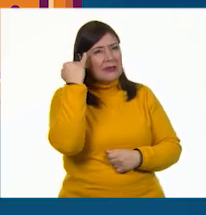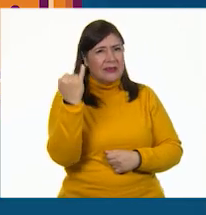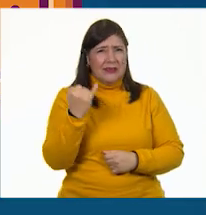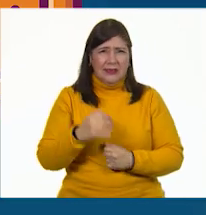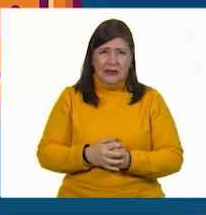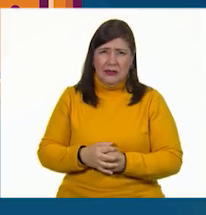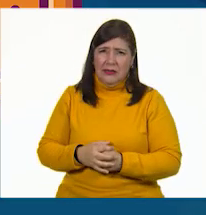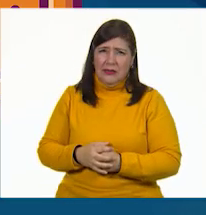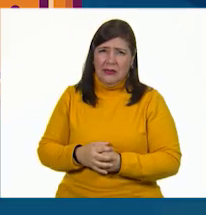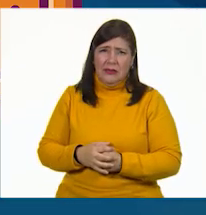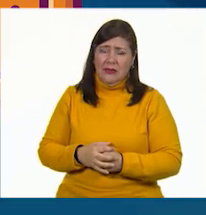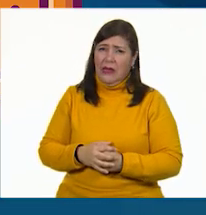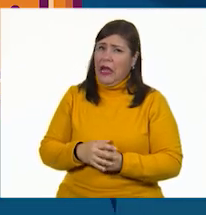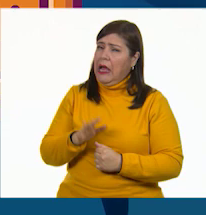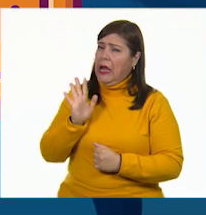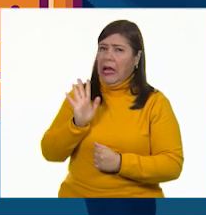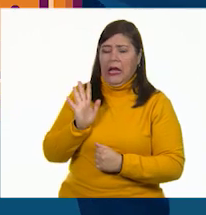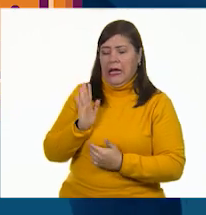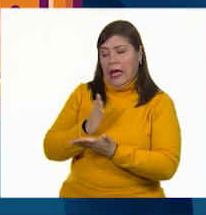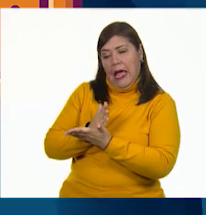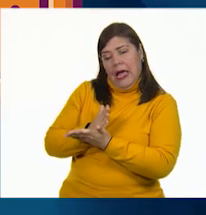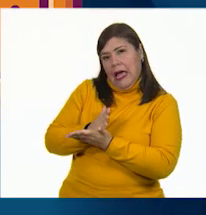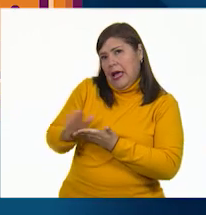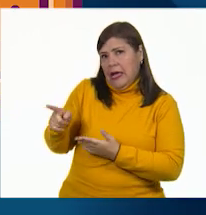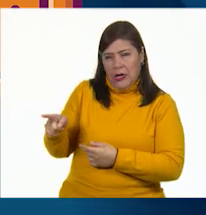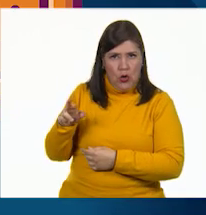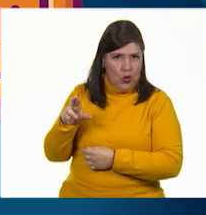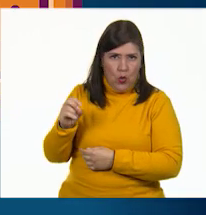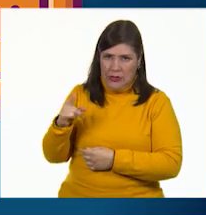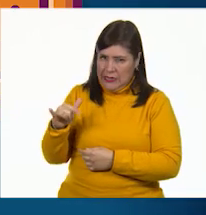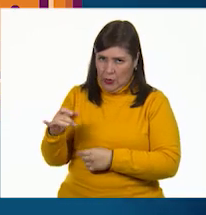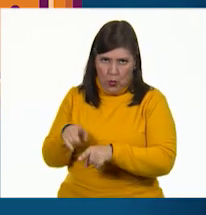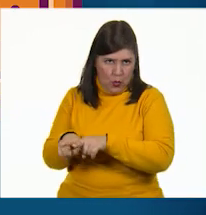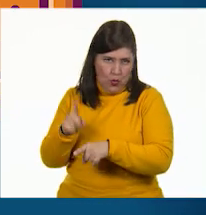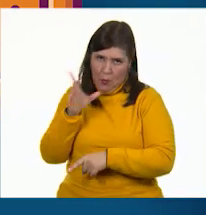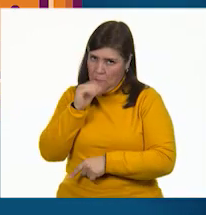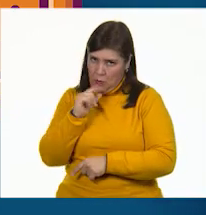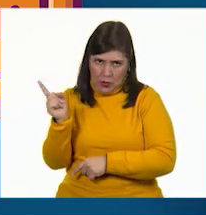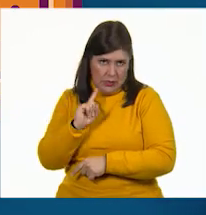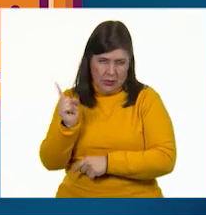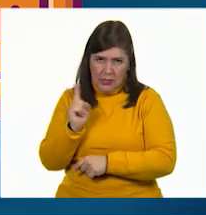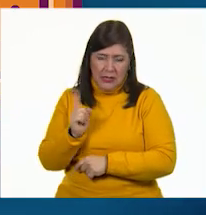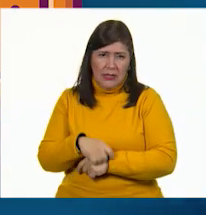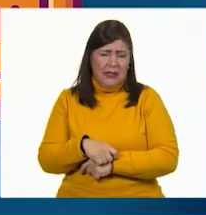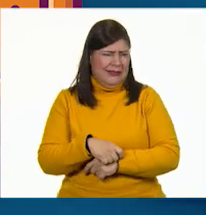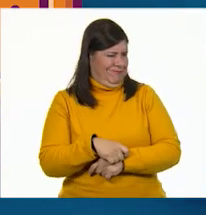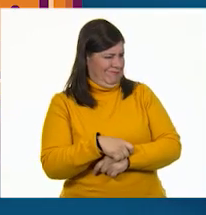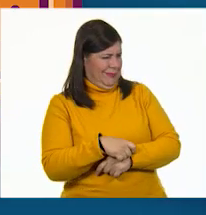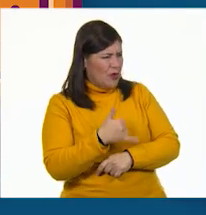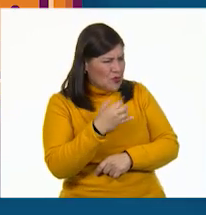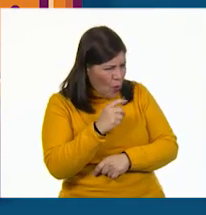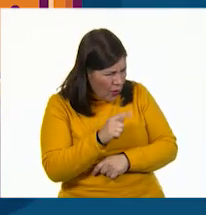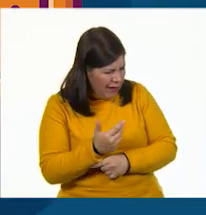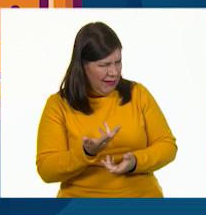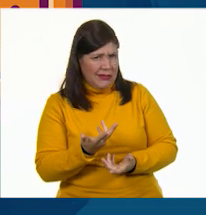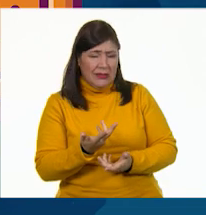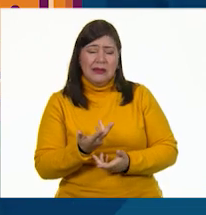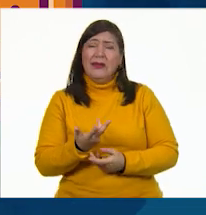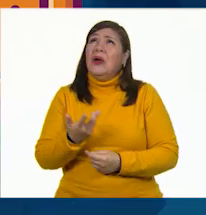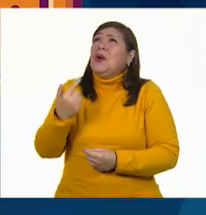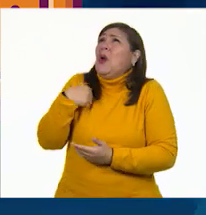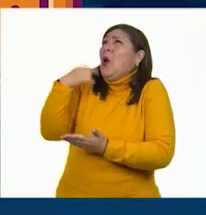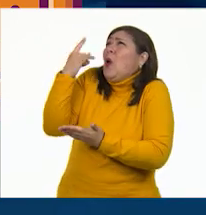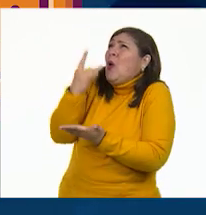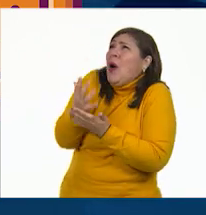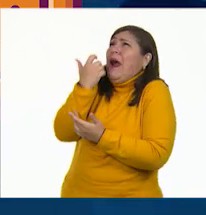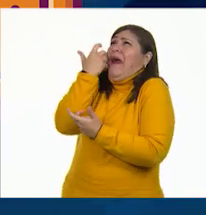sea... Rodrigo no va a poder estar. ¿Yola? Es lo único que quiero. Mi